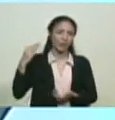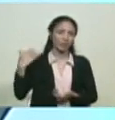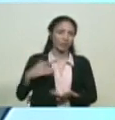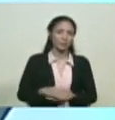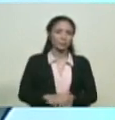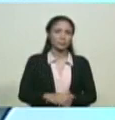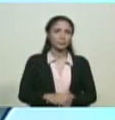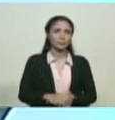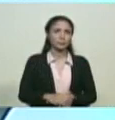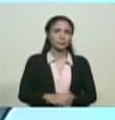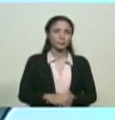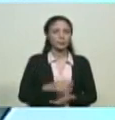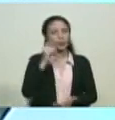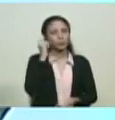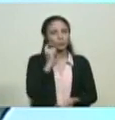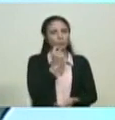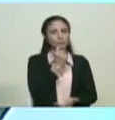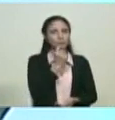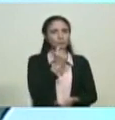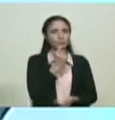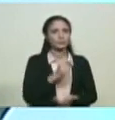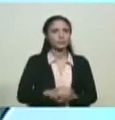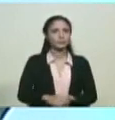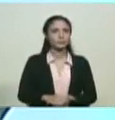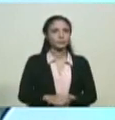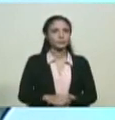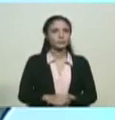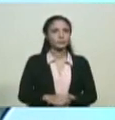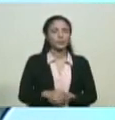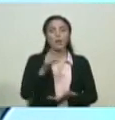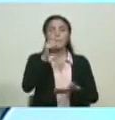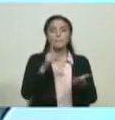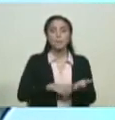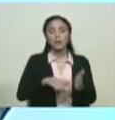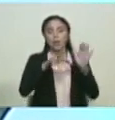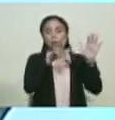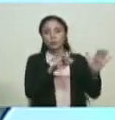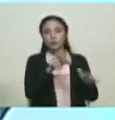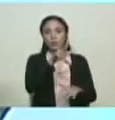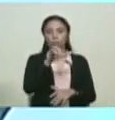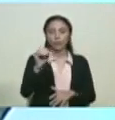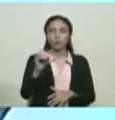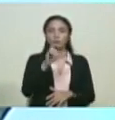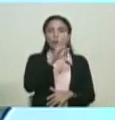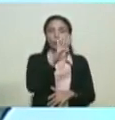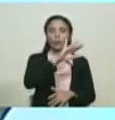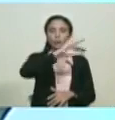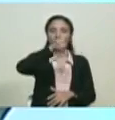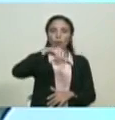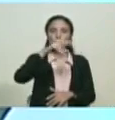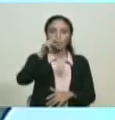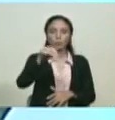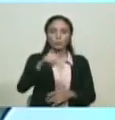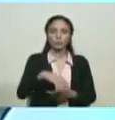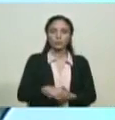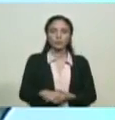el abl de américa 1830 4 de junio berruecos